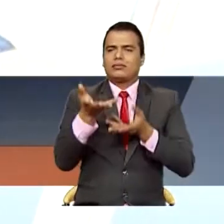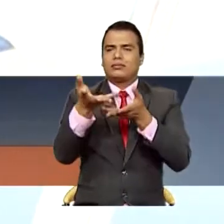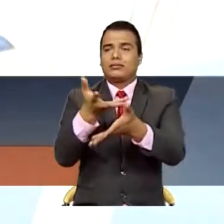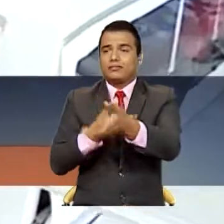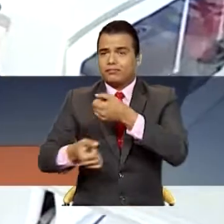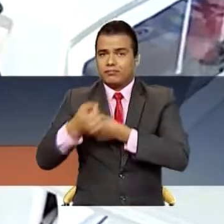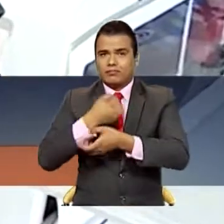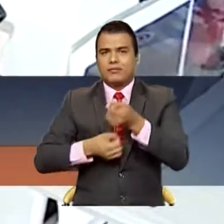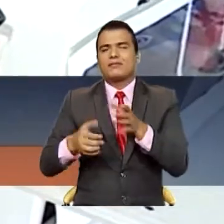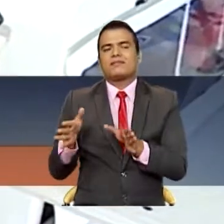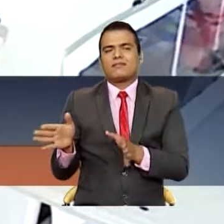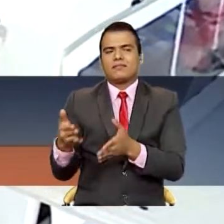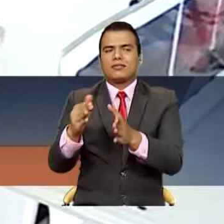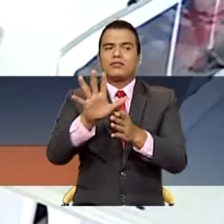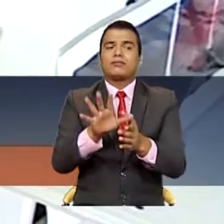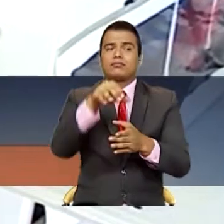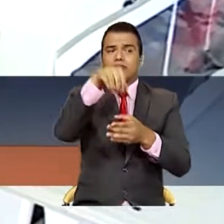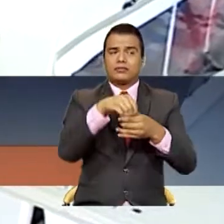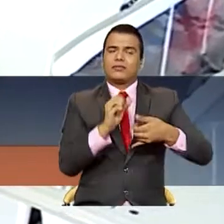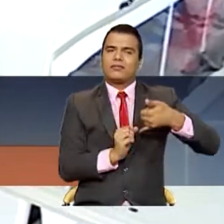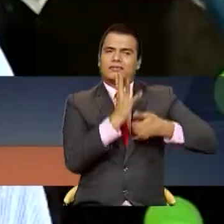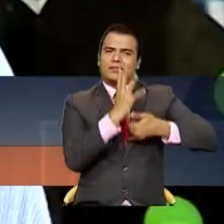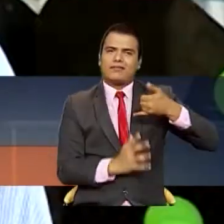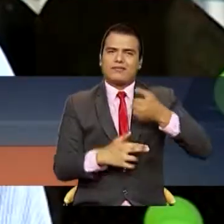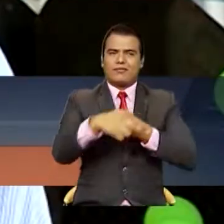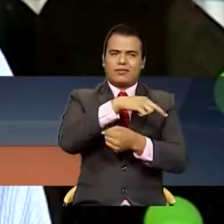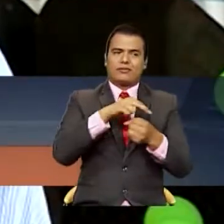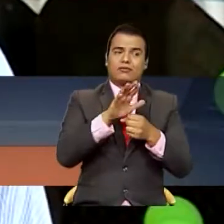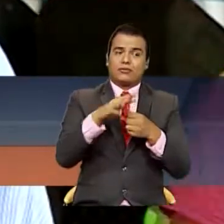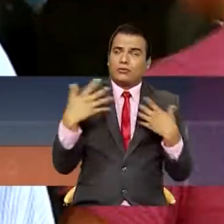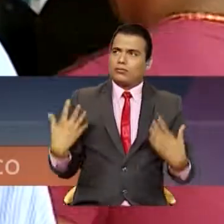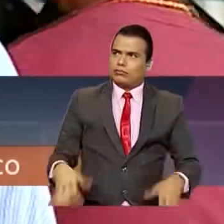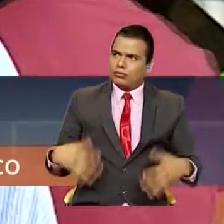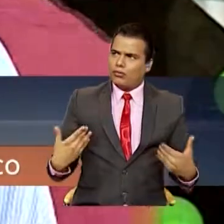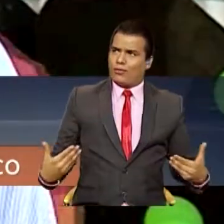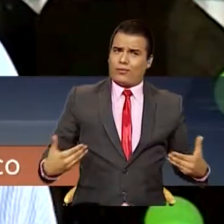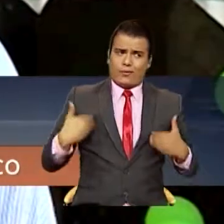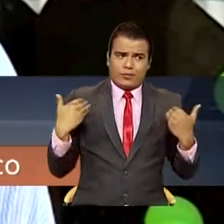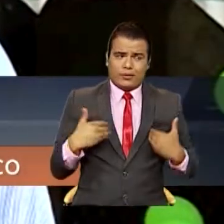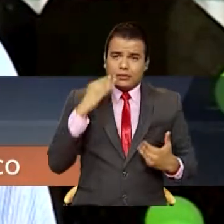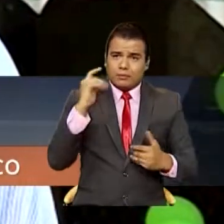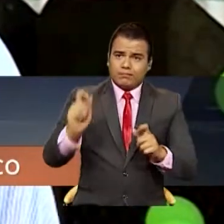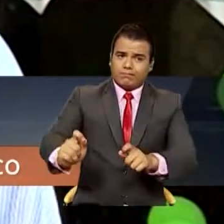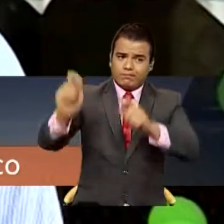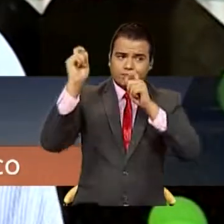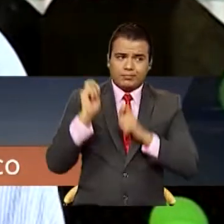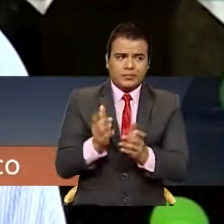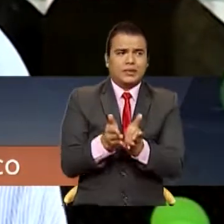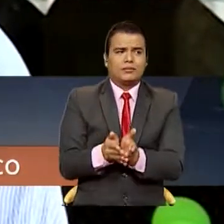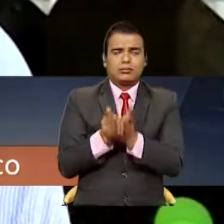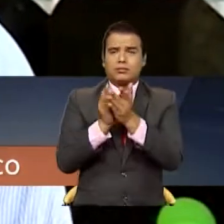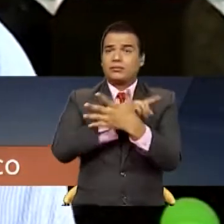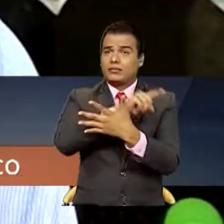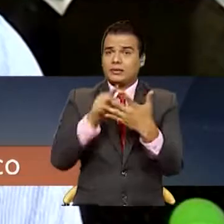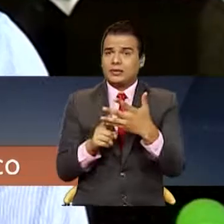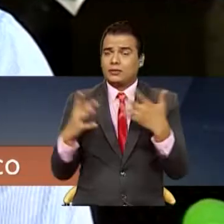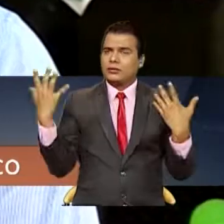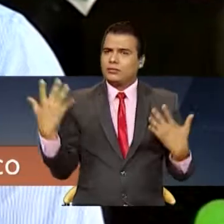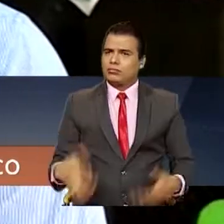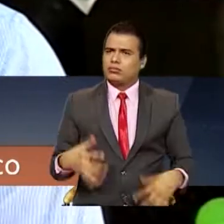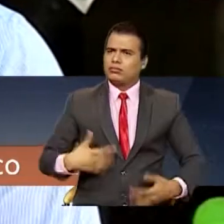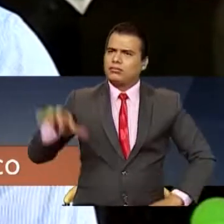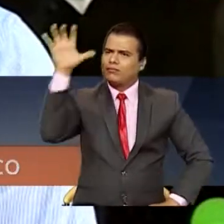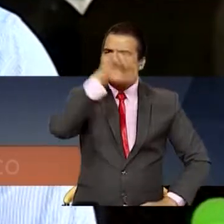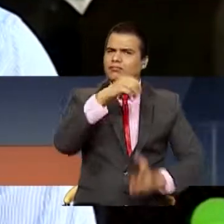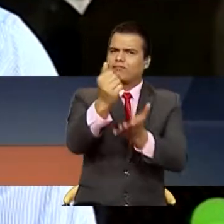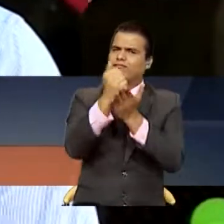Pacífico. Hoy recibimos con agrado que la gobernadora nos entregue esta lancha de pesca que sin duda alguna va a beneficiar